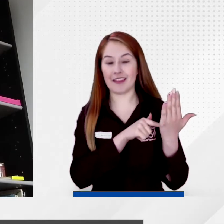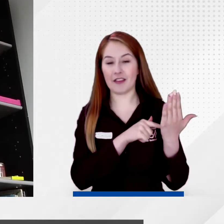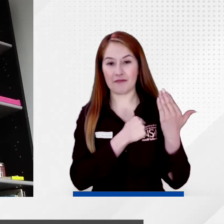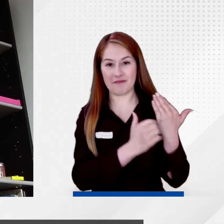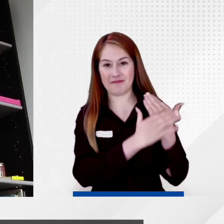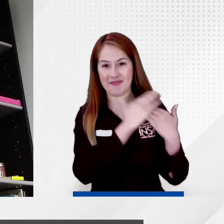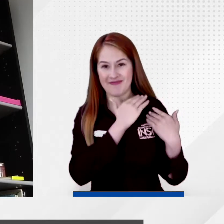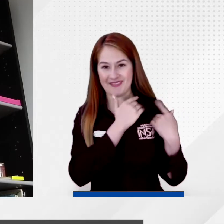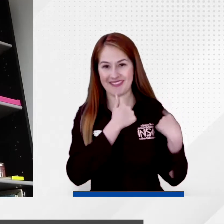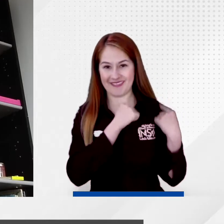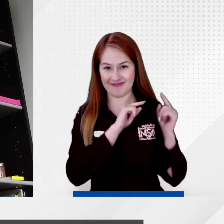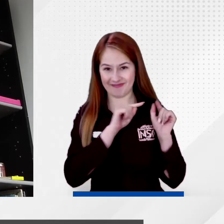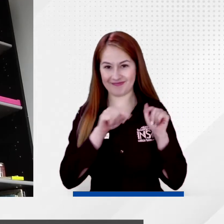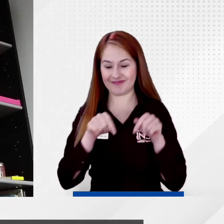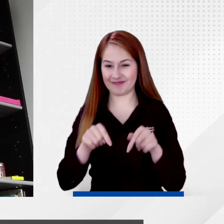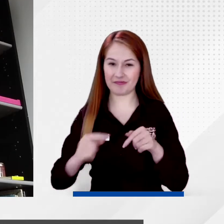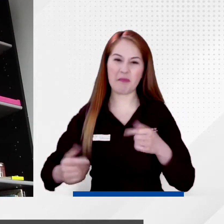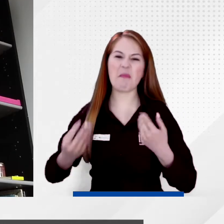invitada